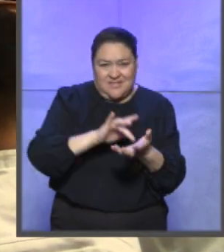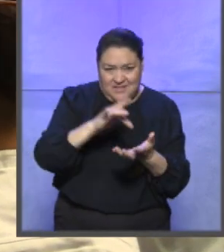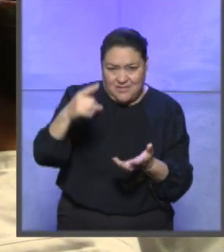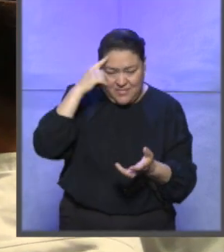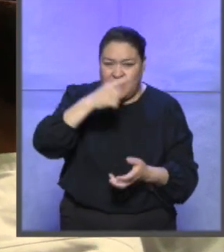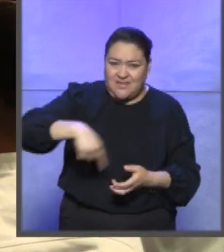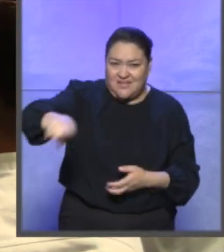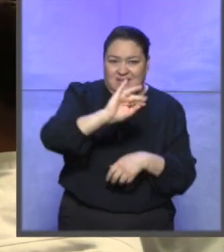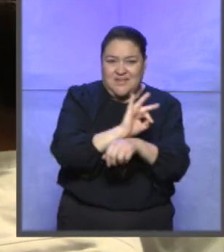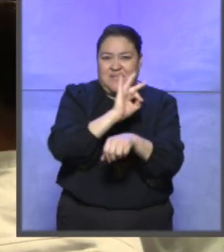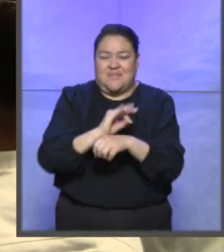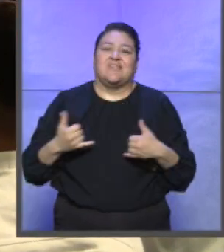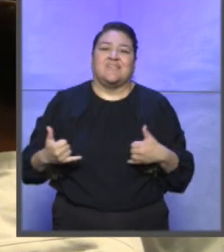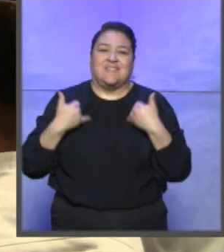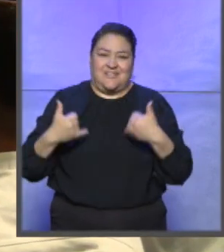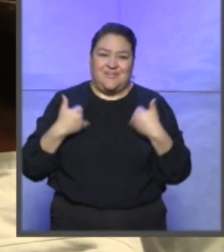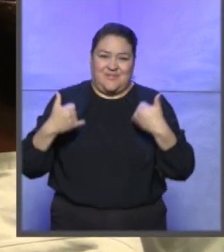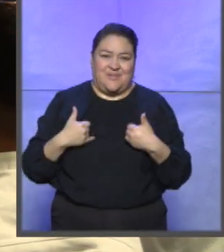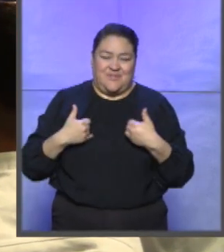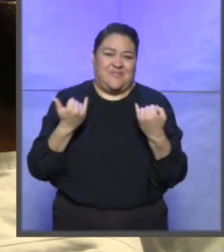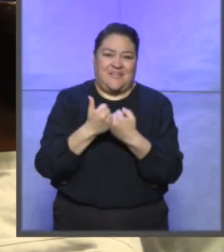Esto debe ser en beneficio, por supuesto, de la juventud,